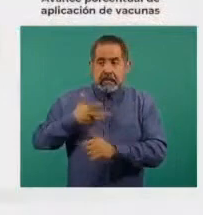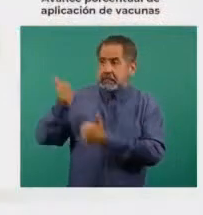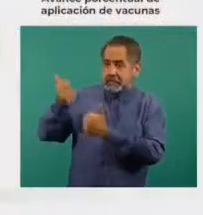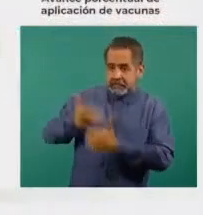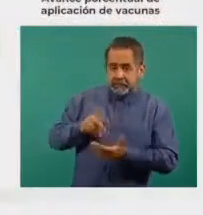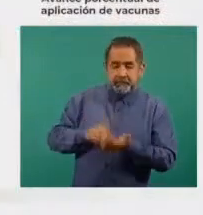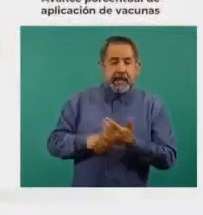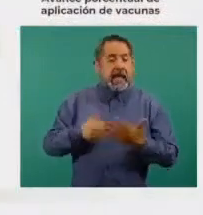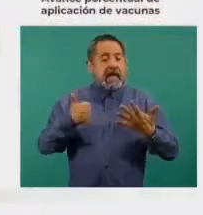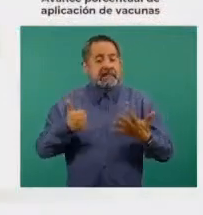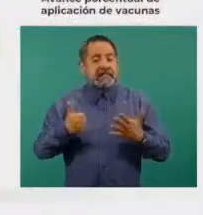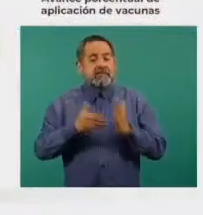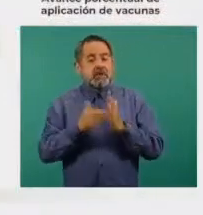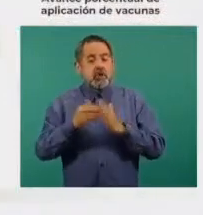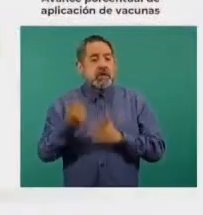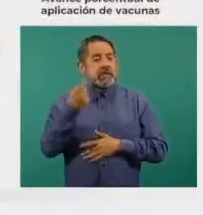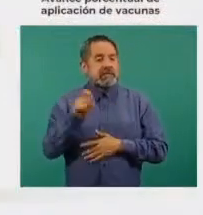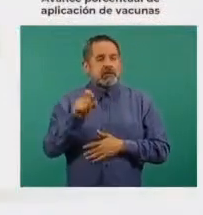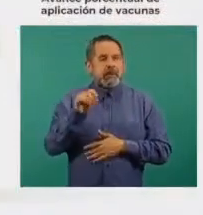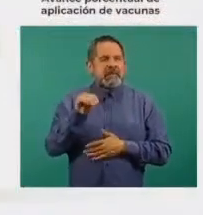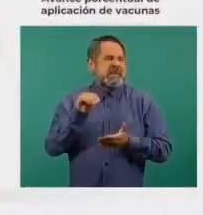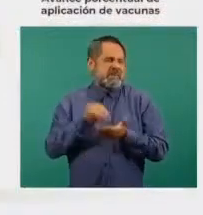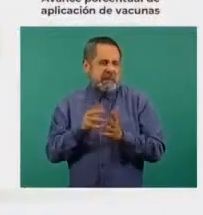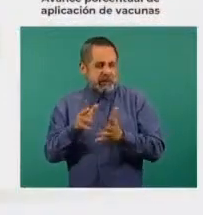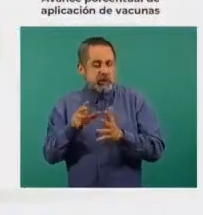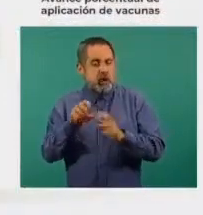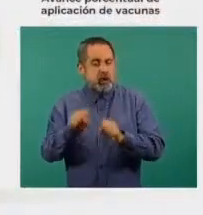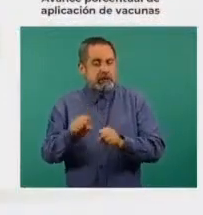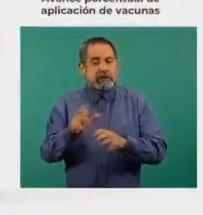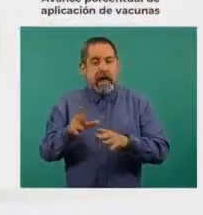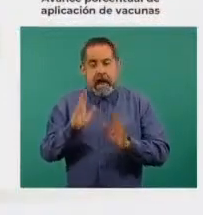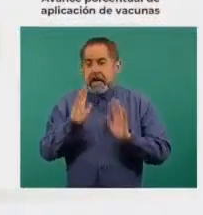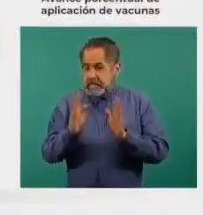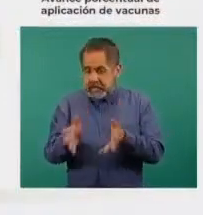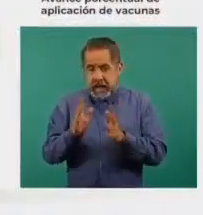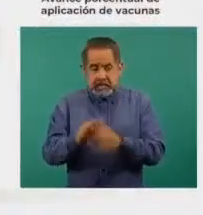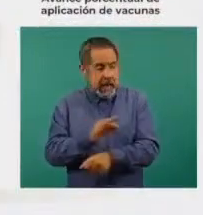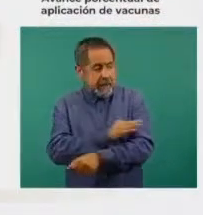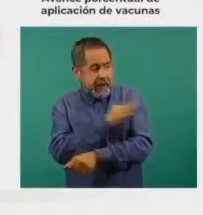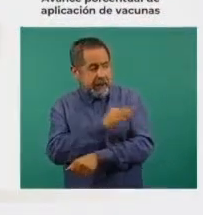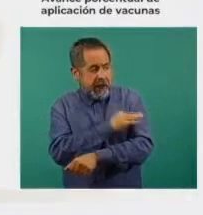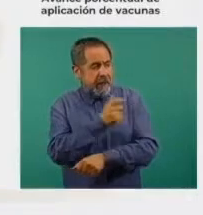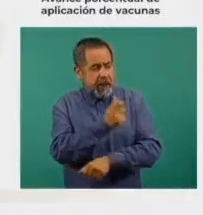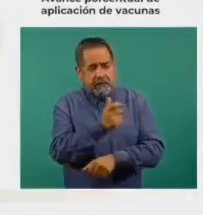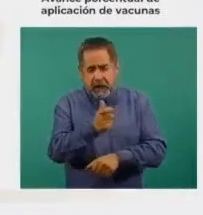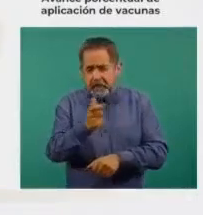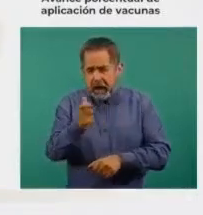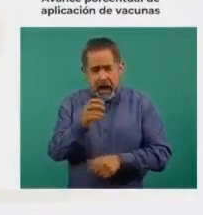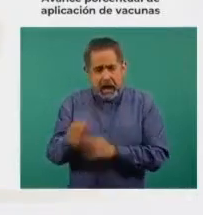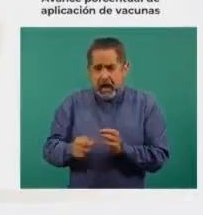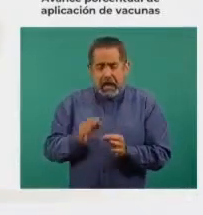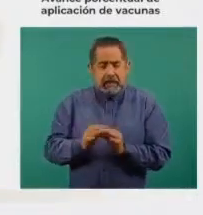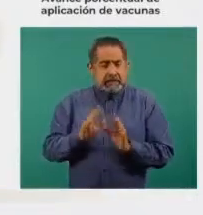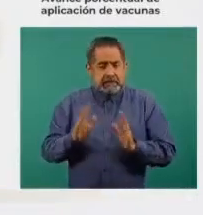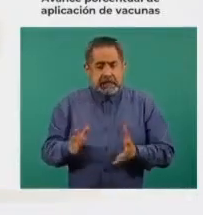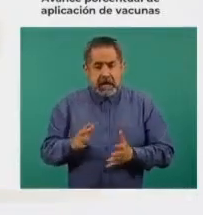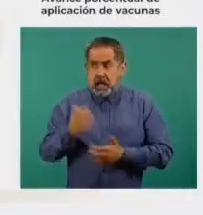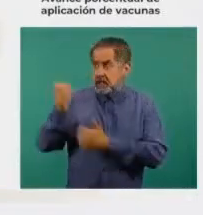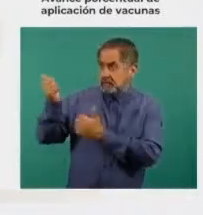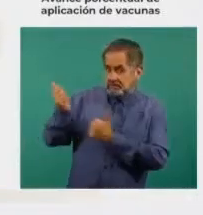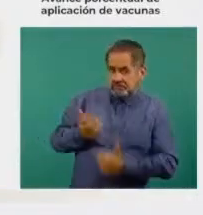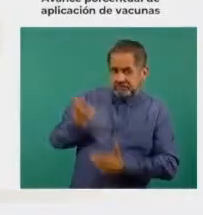las 6.100.000, casi 120.000 aplicadas, es justamente los embarques